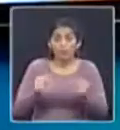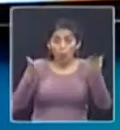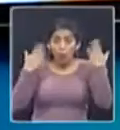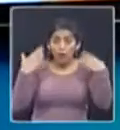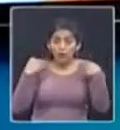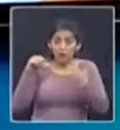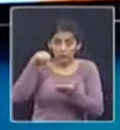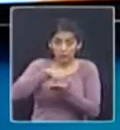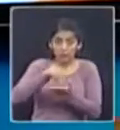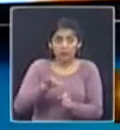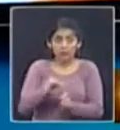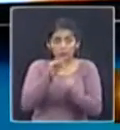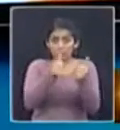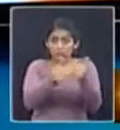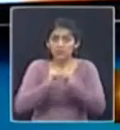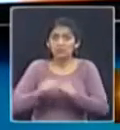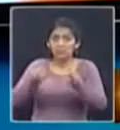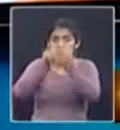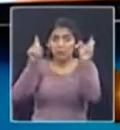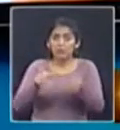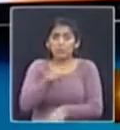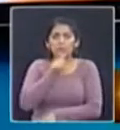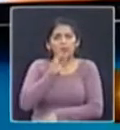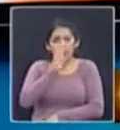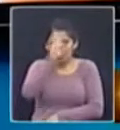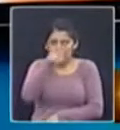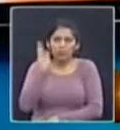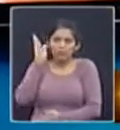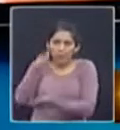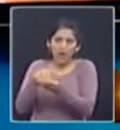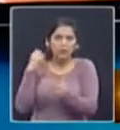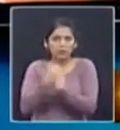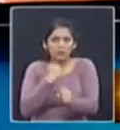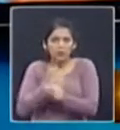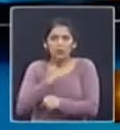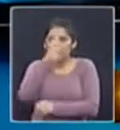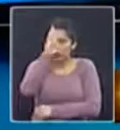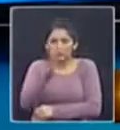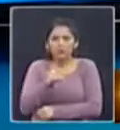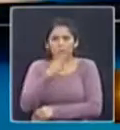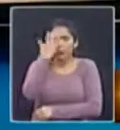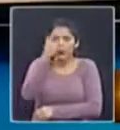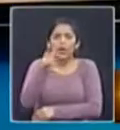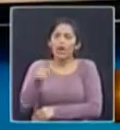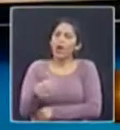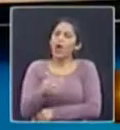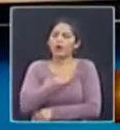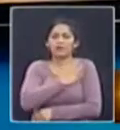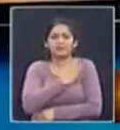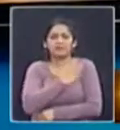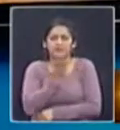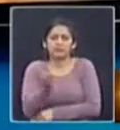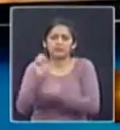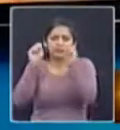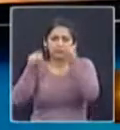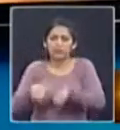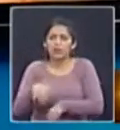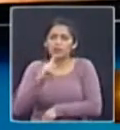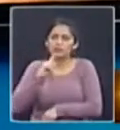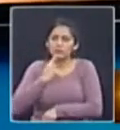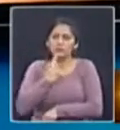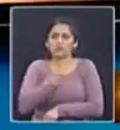que tenemos las empresas privadas invierte porque hay confianza entonces esos puntos a pesar de que no son tocados en